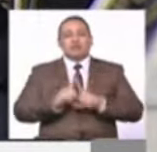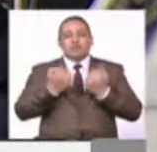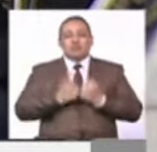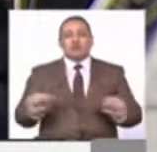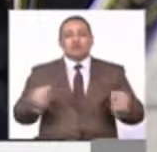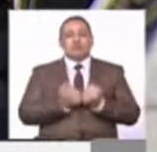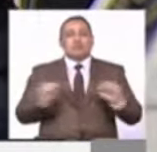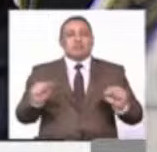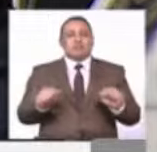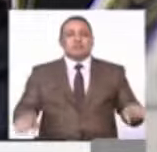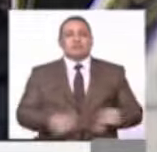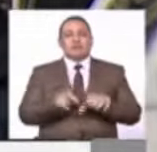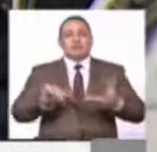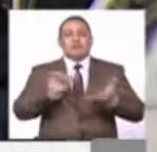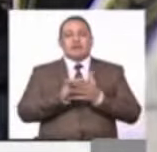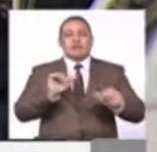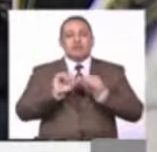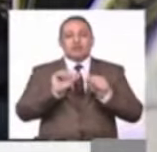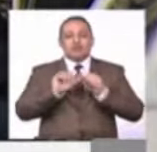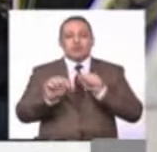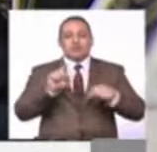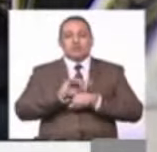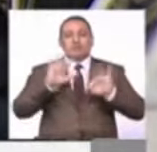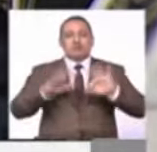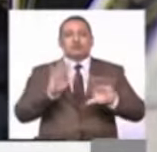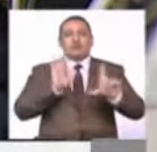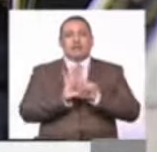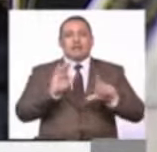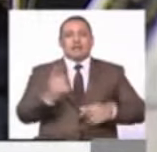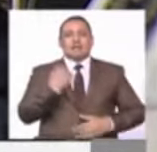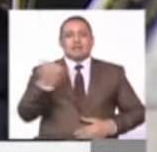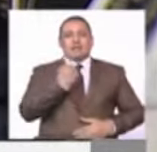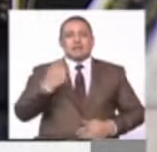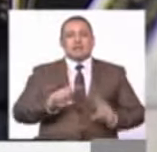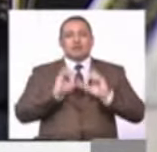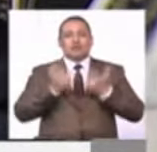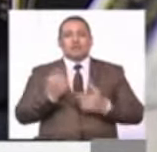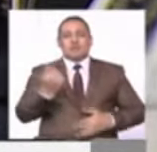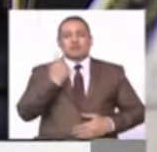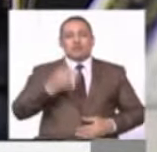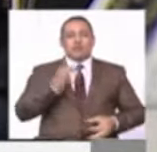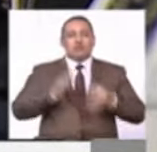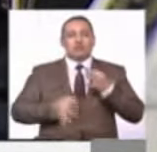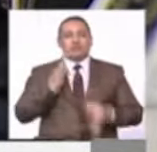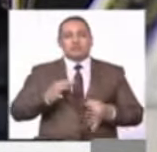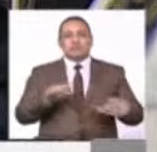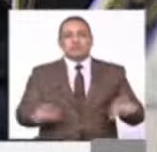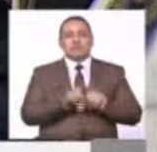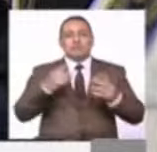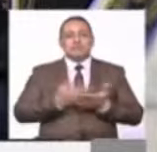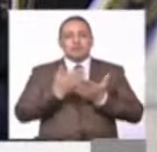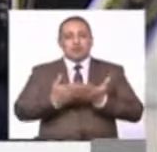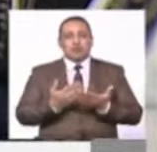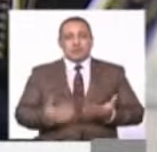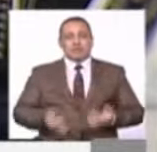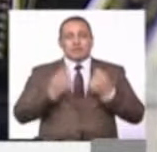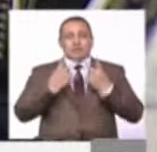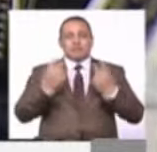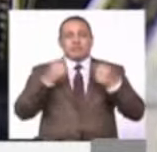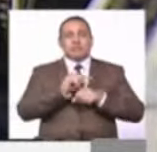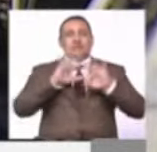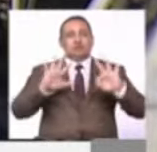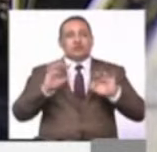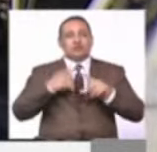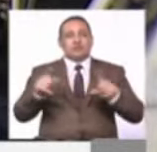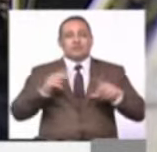imposible porque el artículo 18 de la Ley Orgánica de la junta Nacional de Justicia establece 18